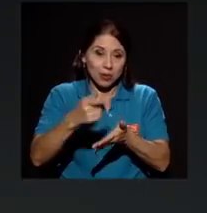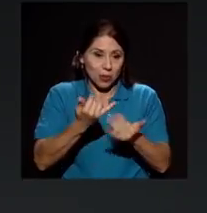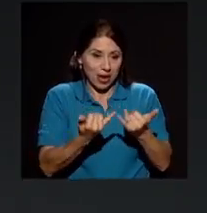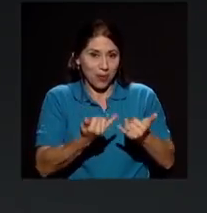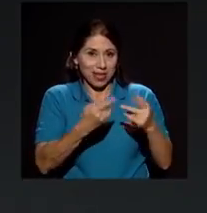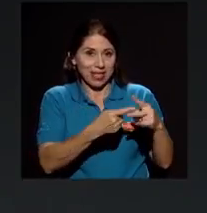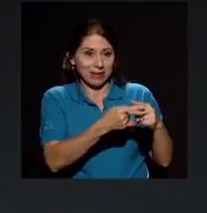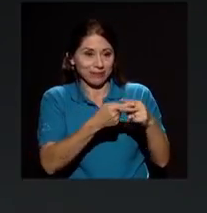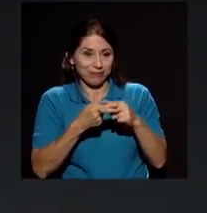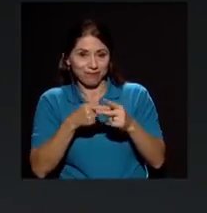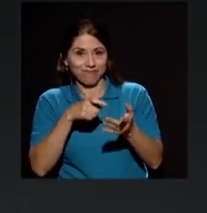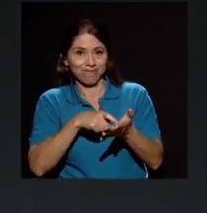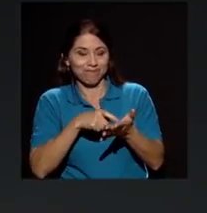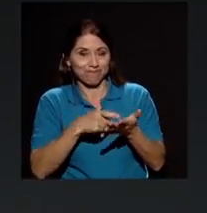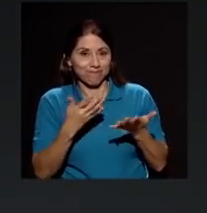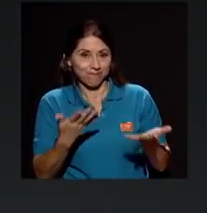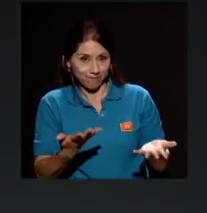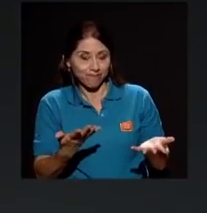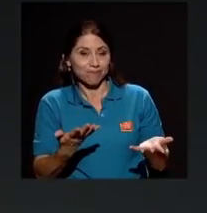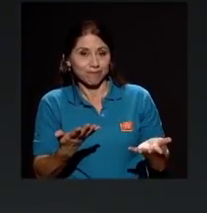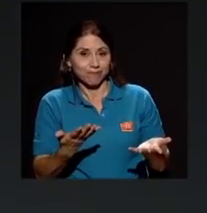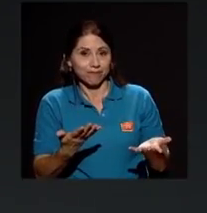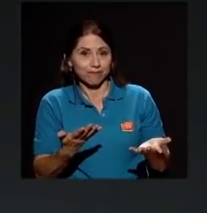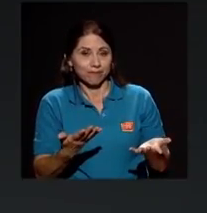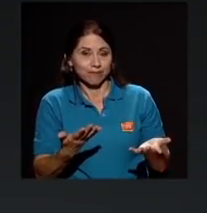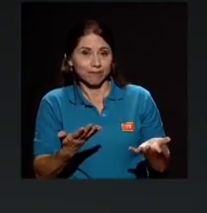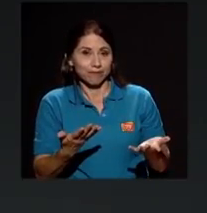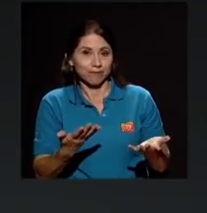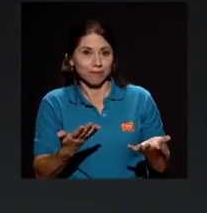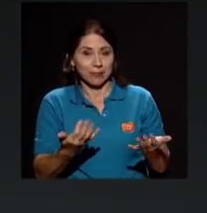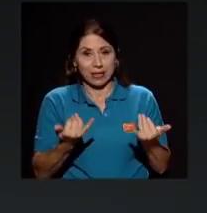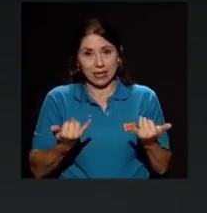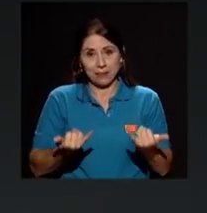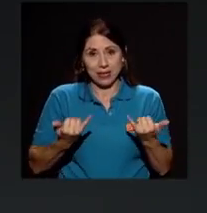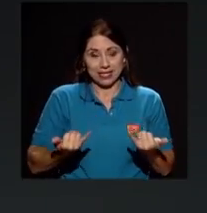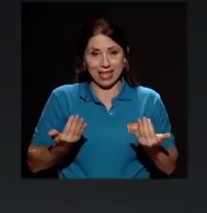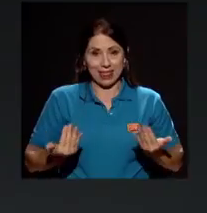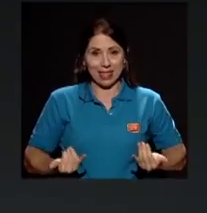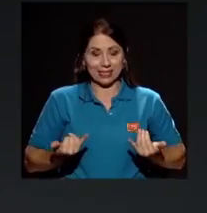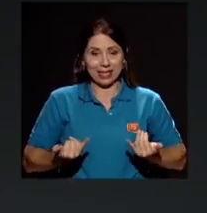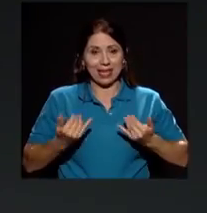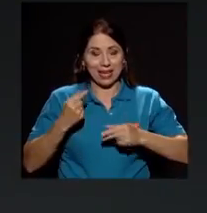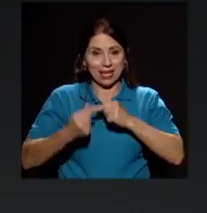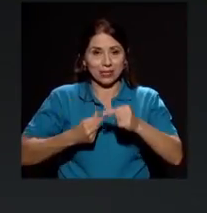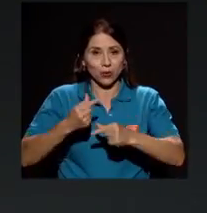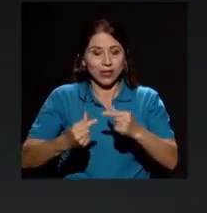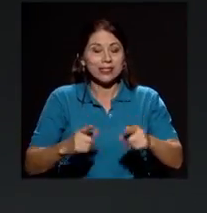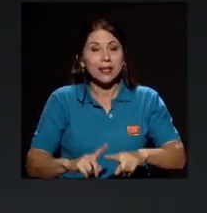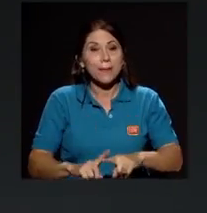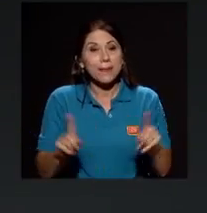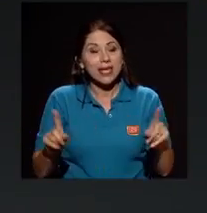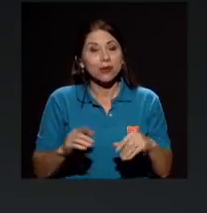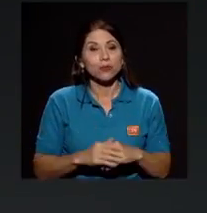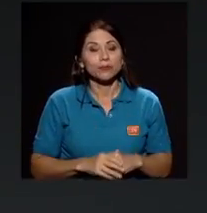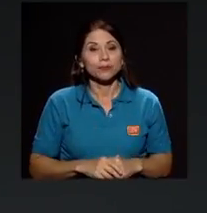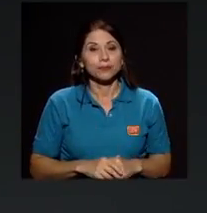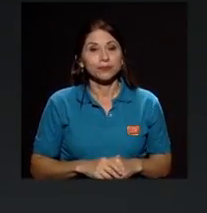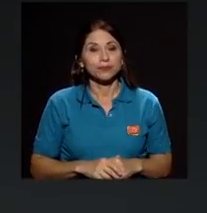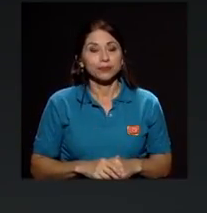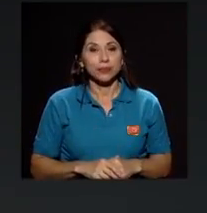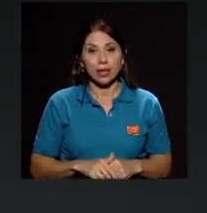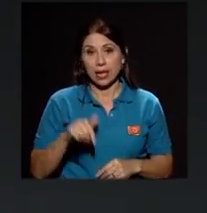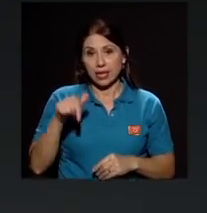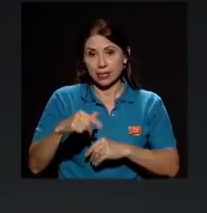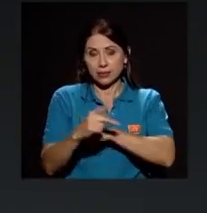nos hemos asignado las presentes generaciones pero en